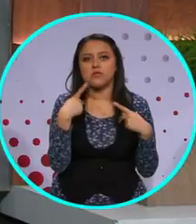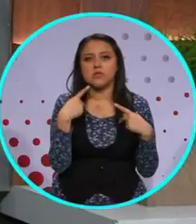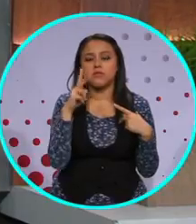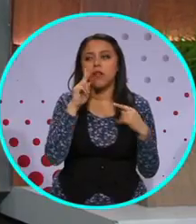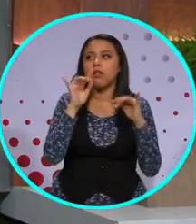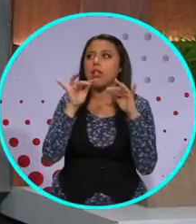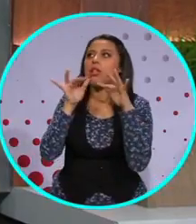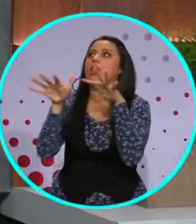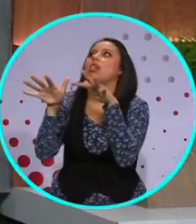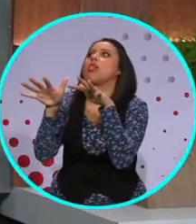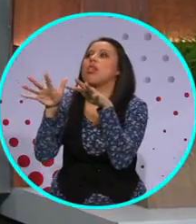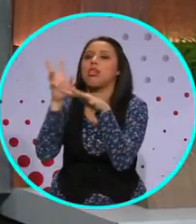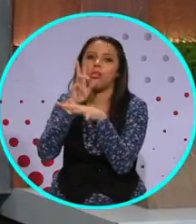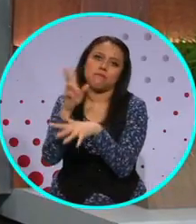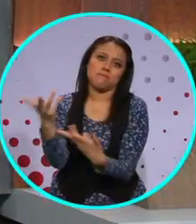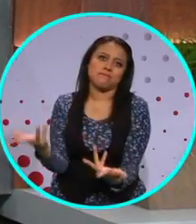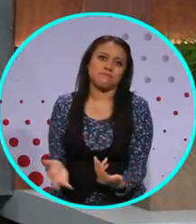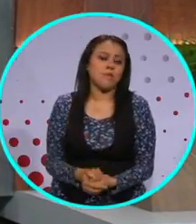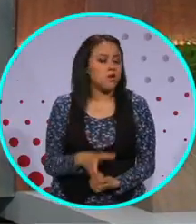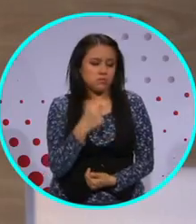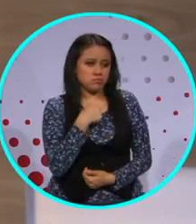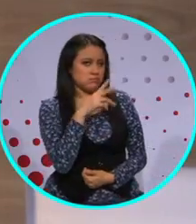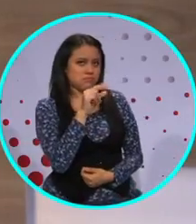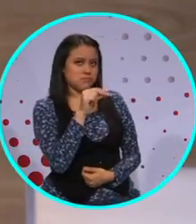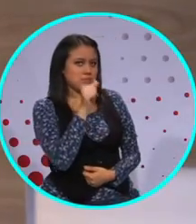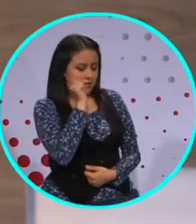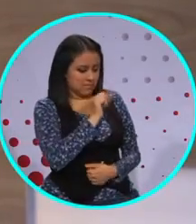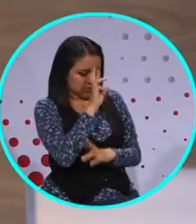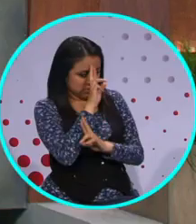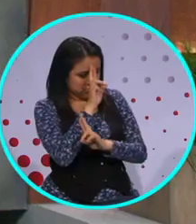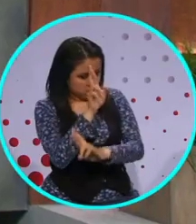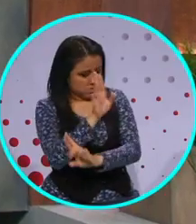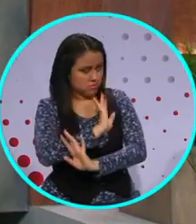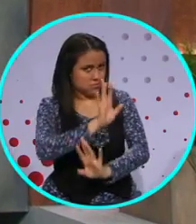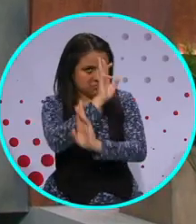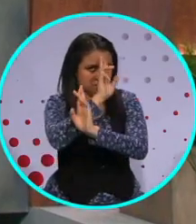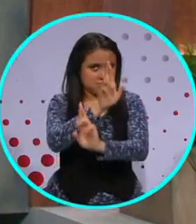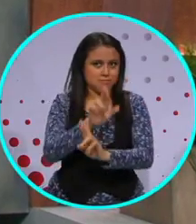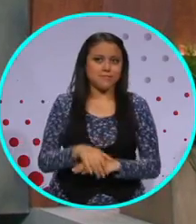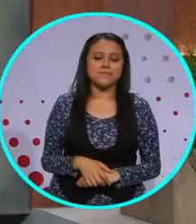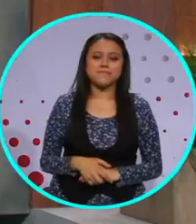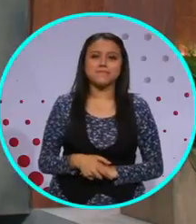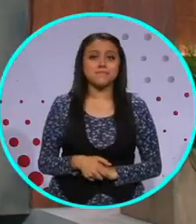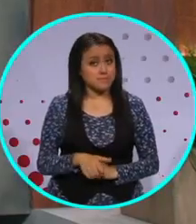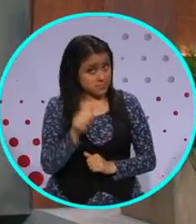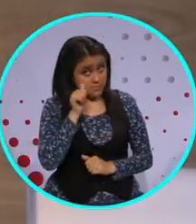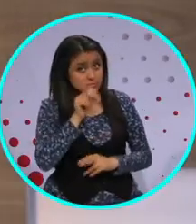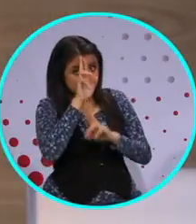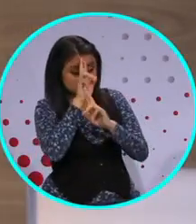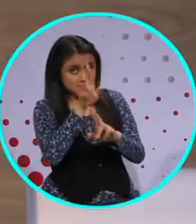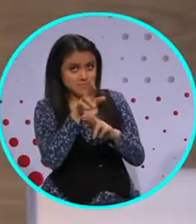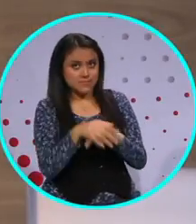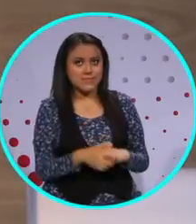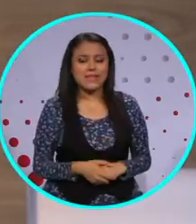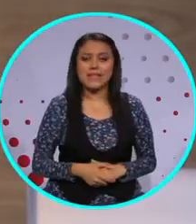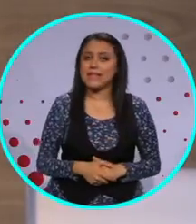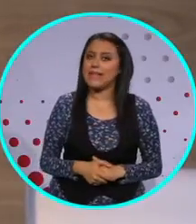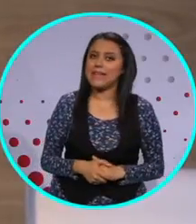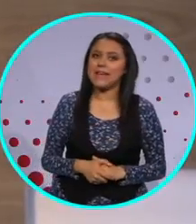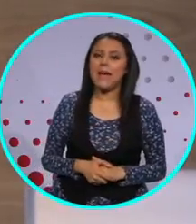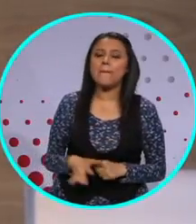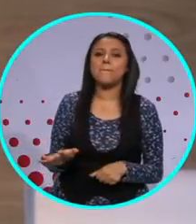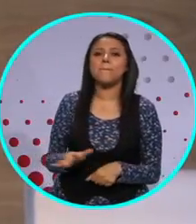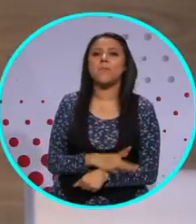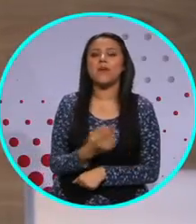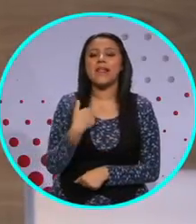él yo siempre respeto a mis compañeras siempre por